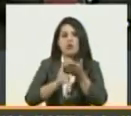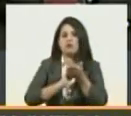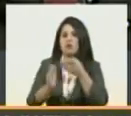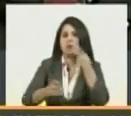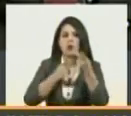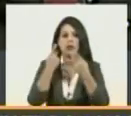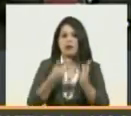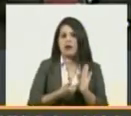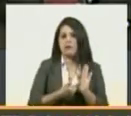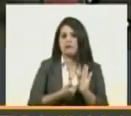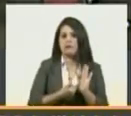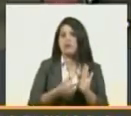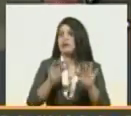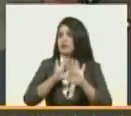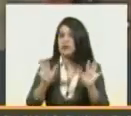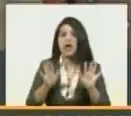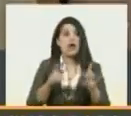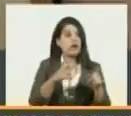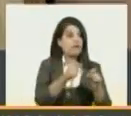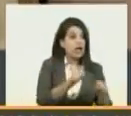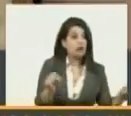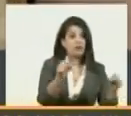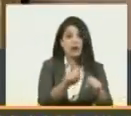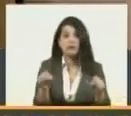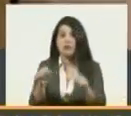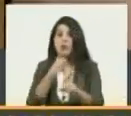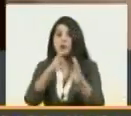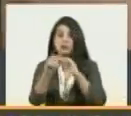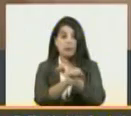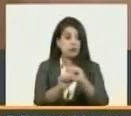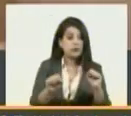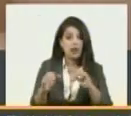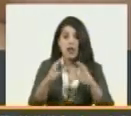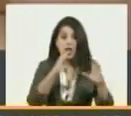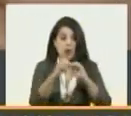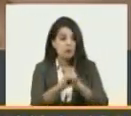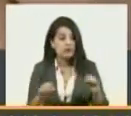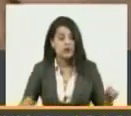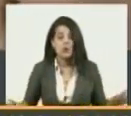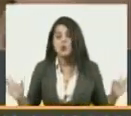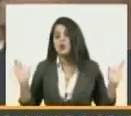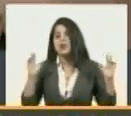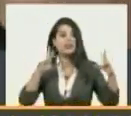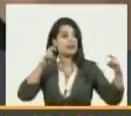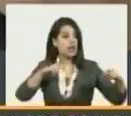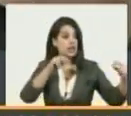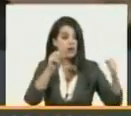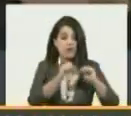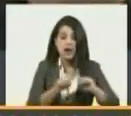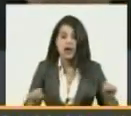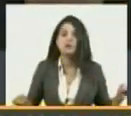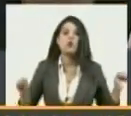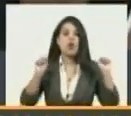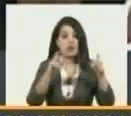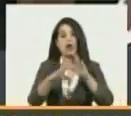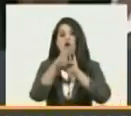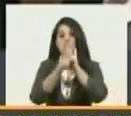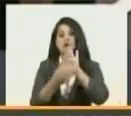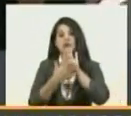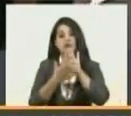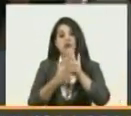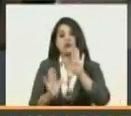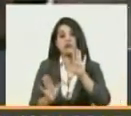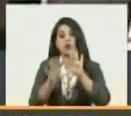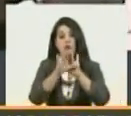política, cuando ya todos los canales de comunicación, de diálogo con los sectores opositores fueron perturbados por la